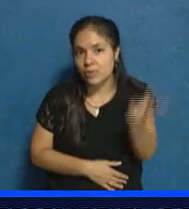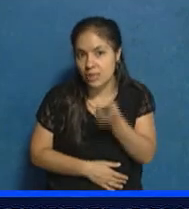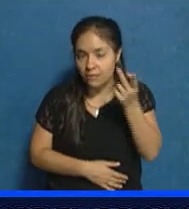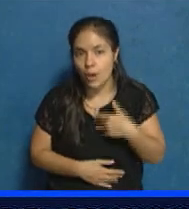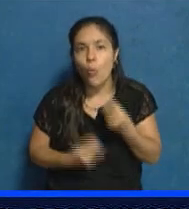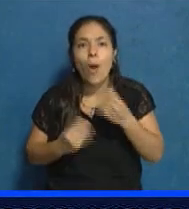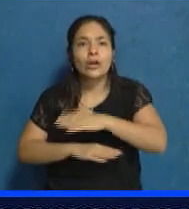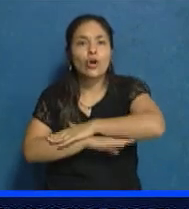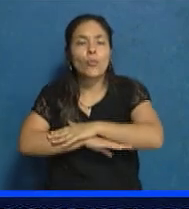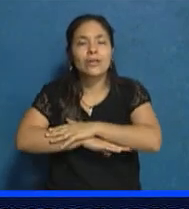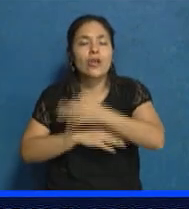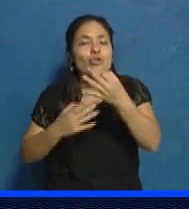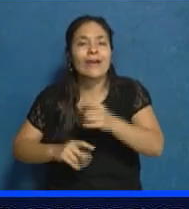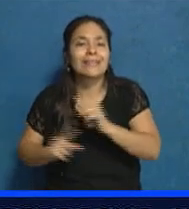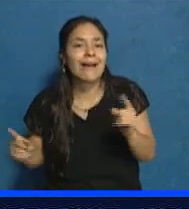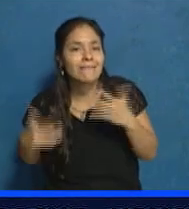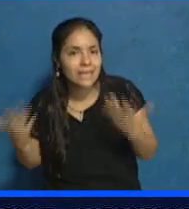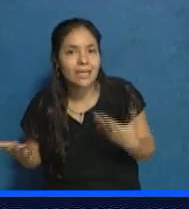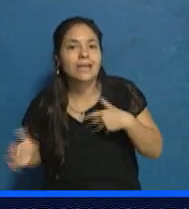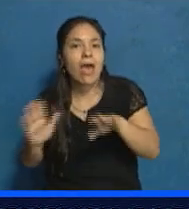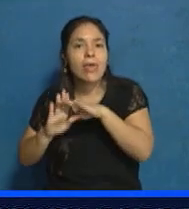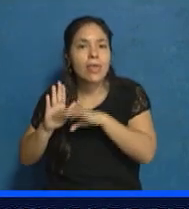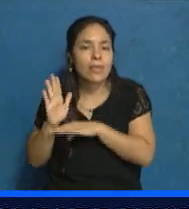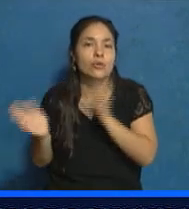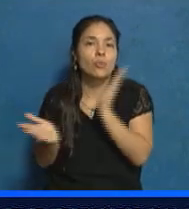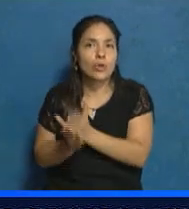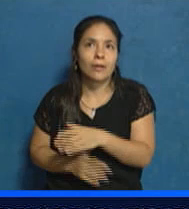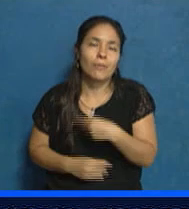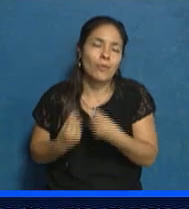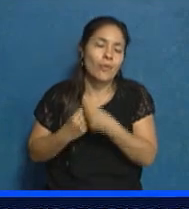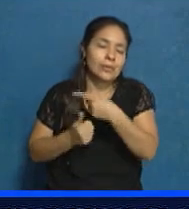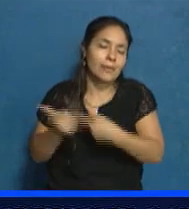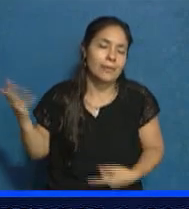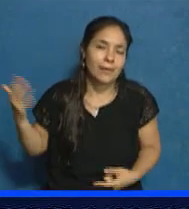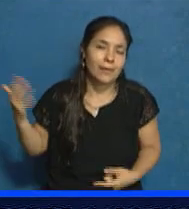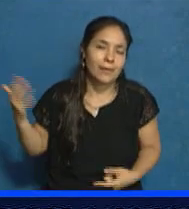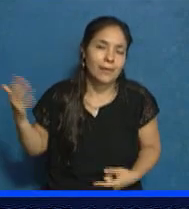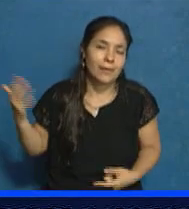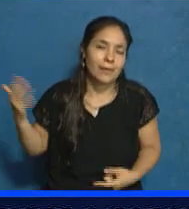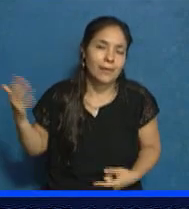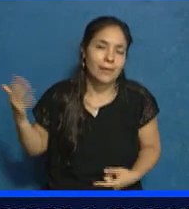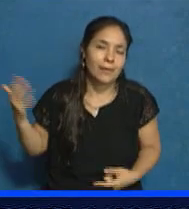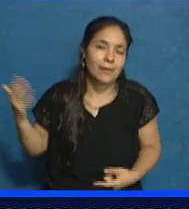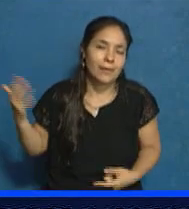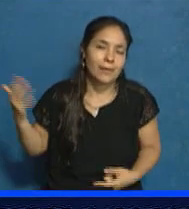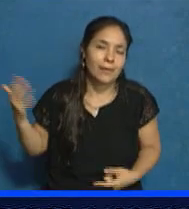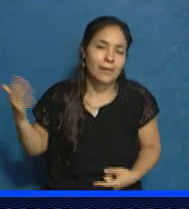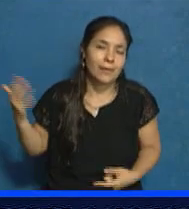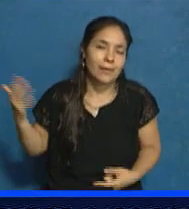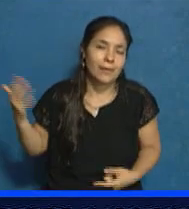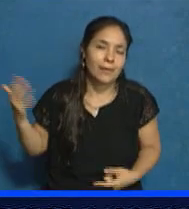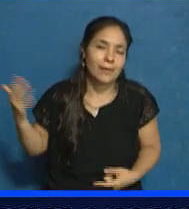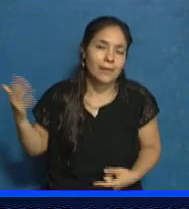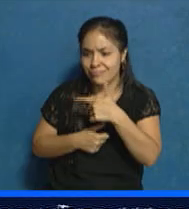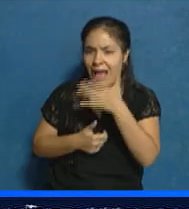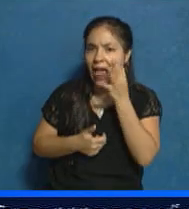entienden son inapropiadas y que están dentro de la ordenanza? Son un montón, pero van desde opinar sobre el cuerpo